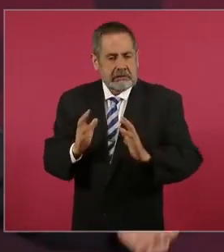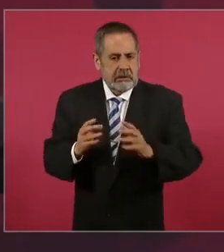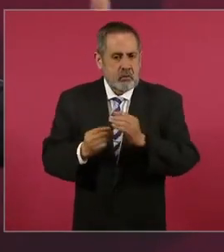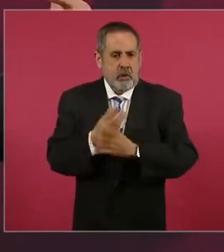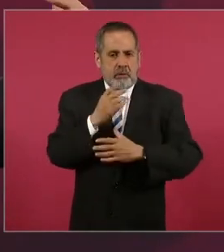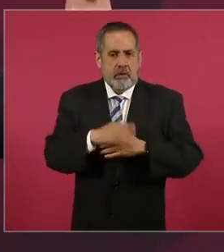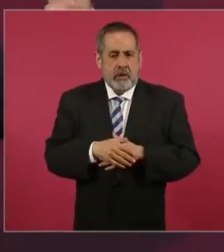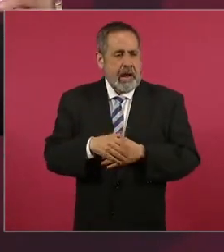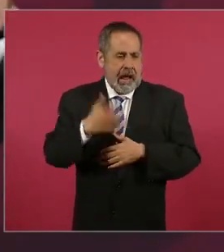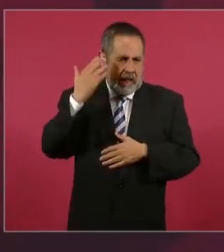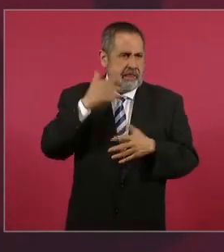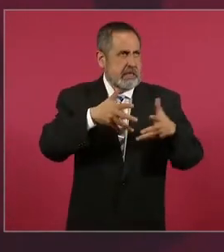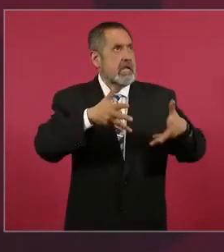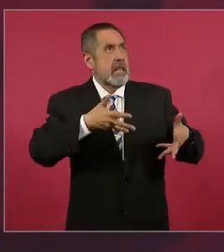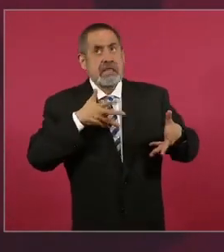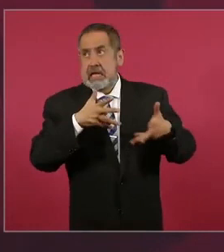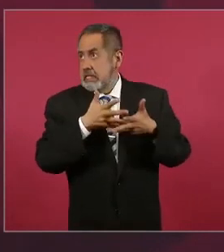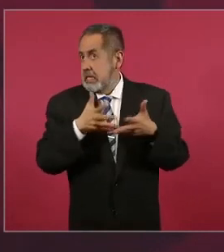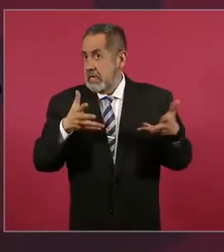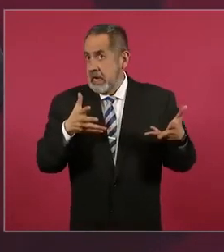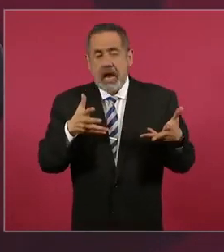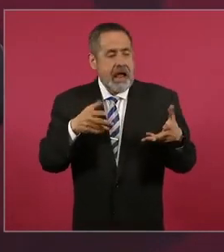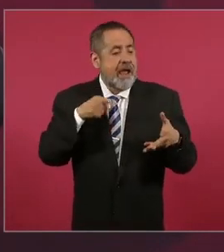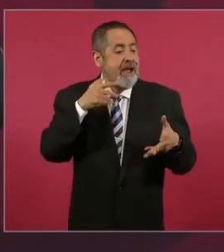utilizar la infraestructura